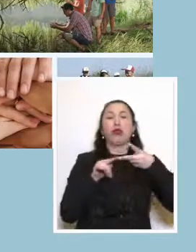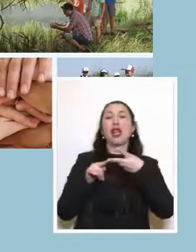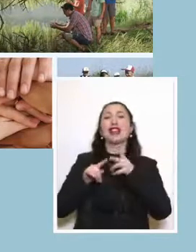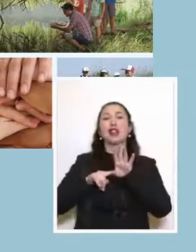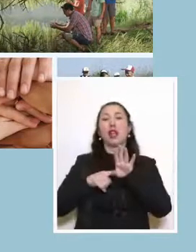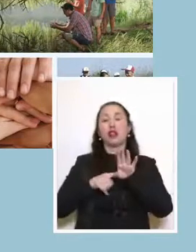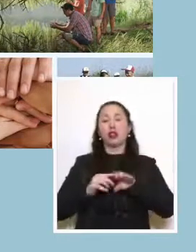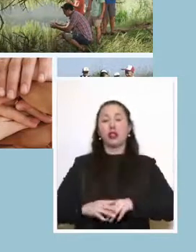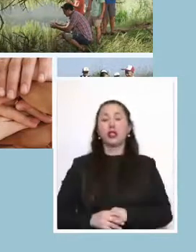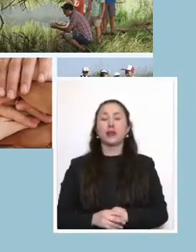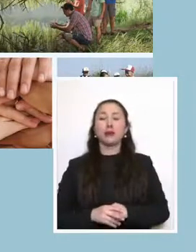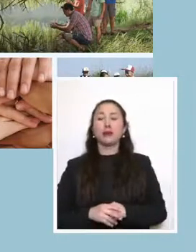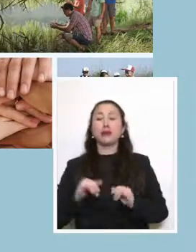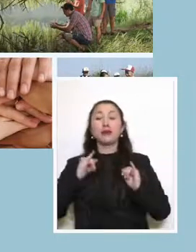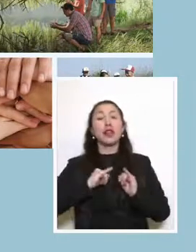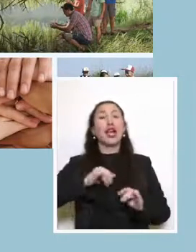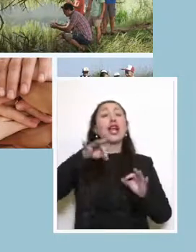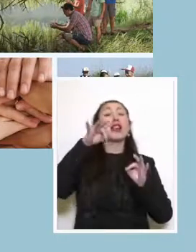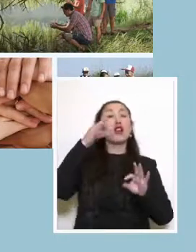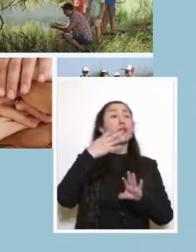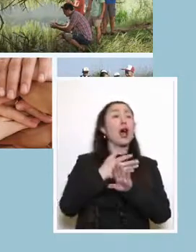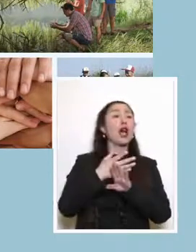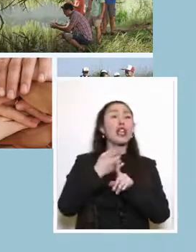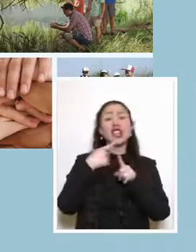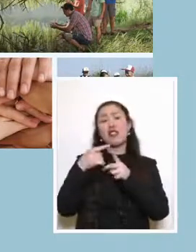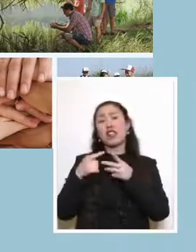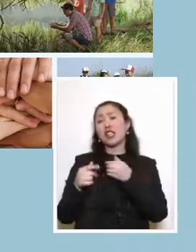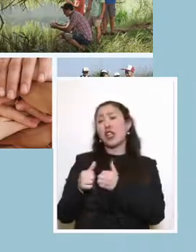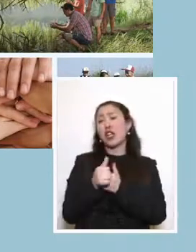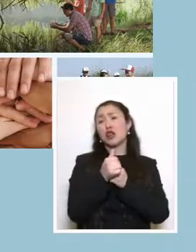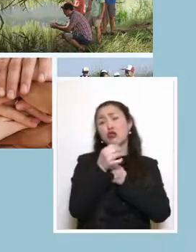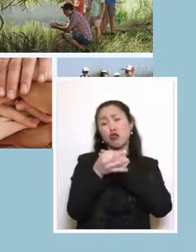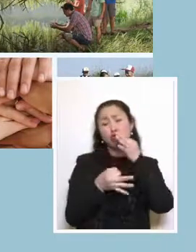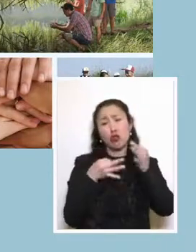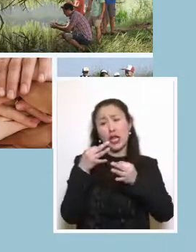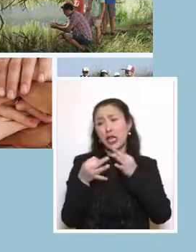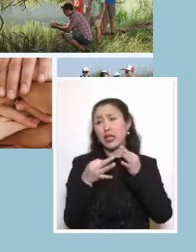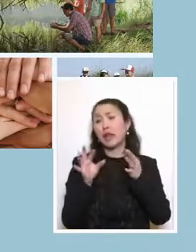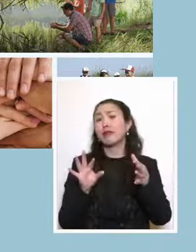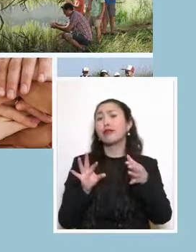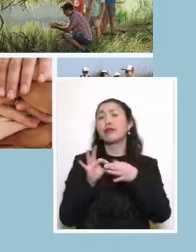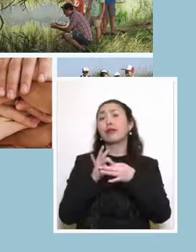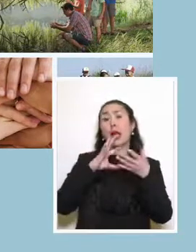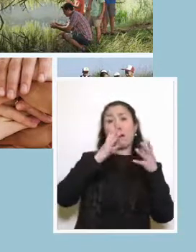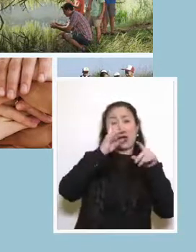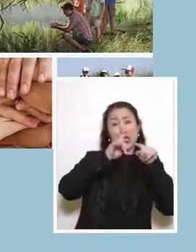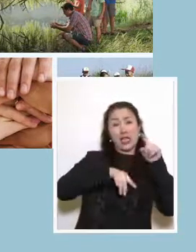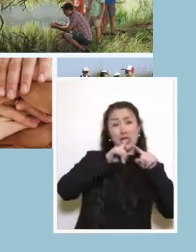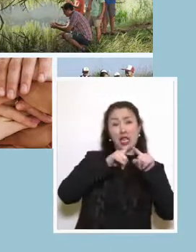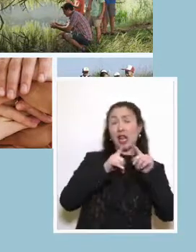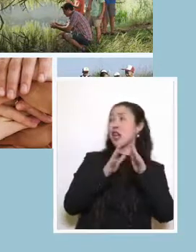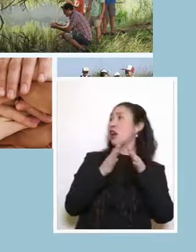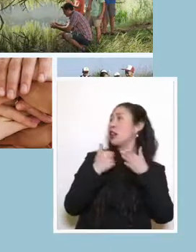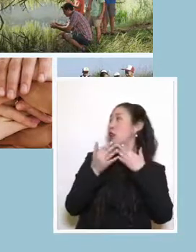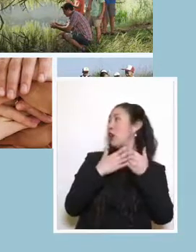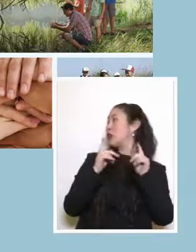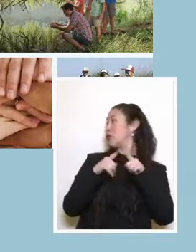El informe contiene una serie de recomendaciones de alto nivel con respecto al planeta y al medio